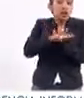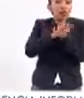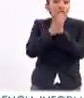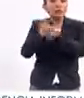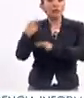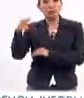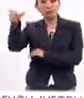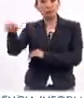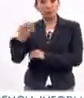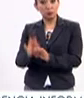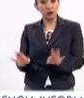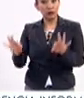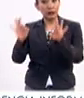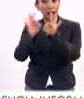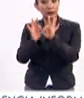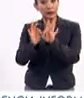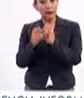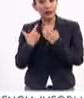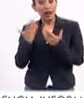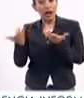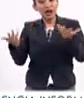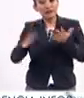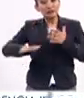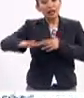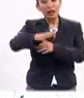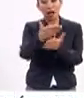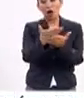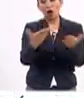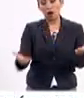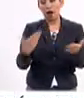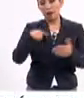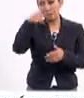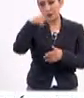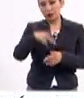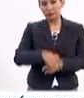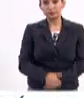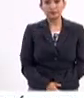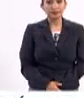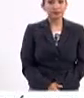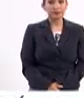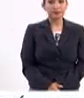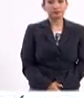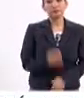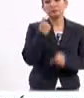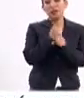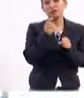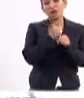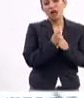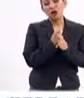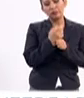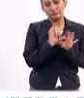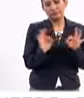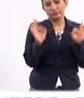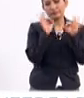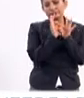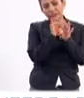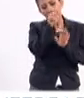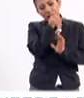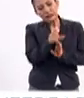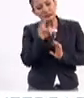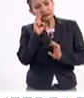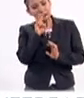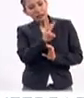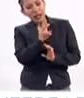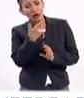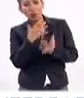pasó a ser un personaje fundamental en la construcción de lo que hoy es nuestro país. Primeramente creo que es muy importante la forma en la